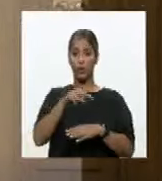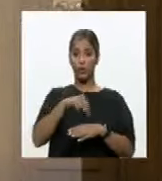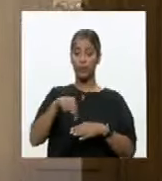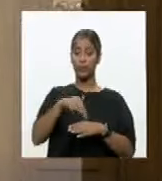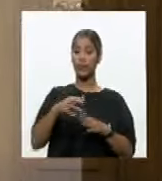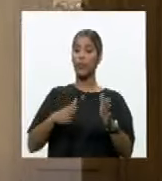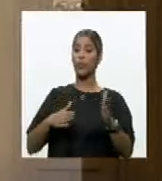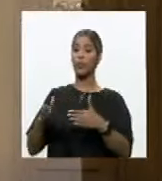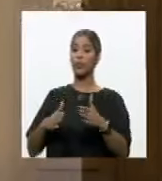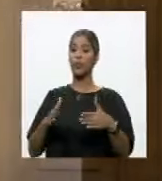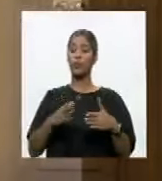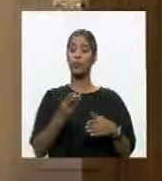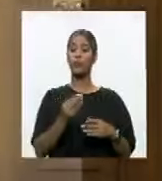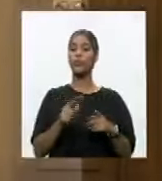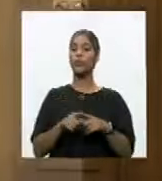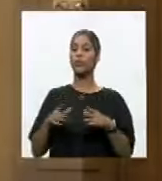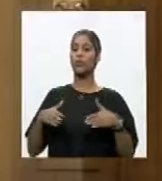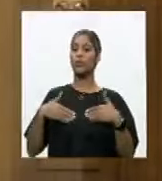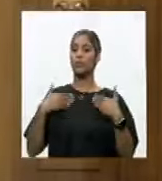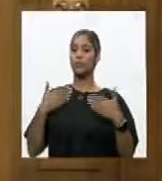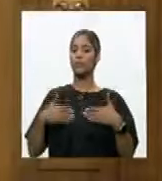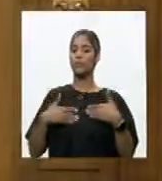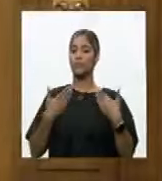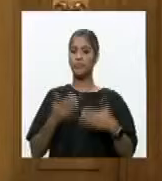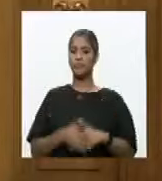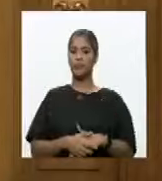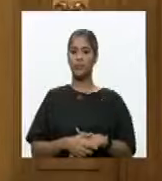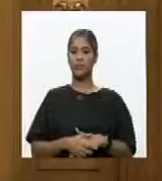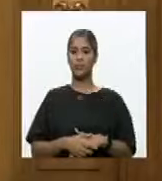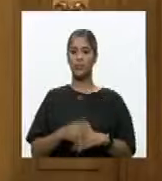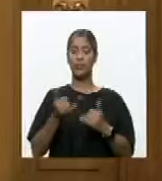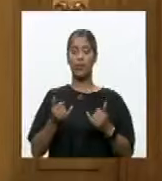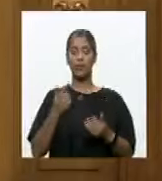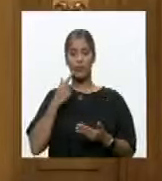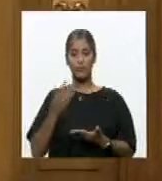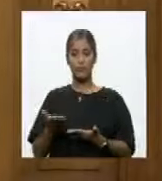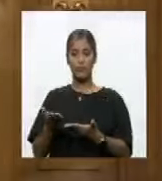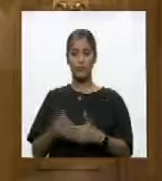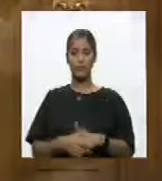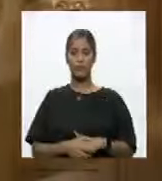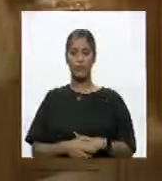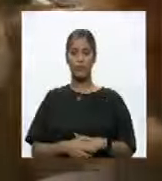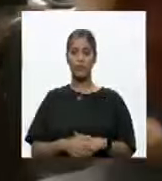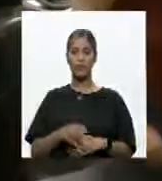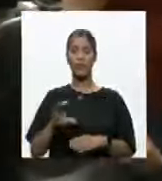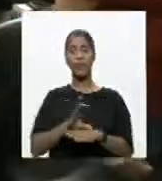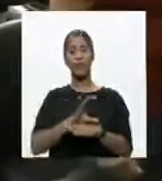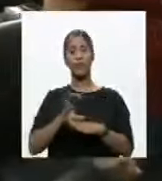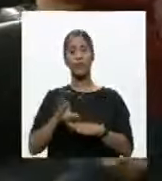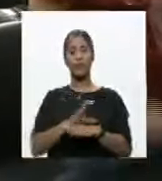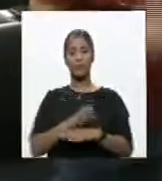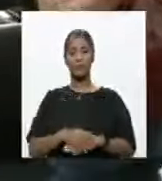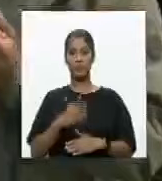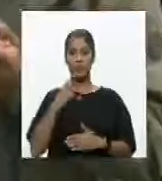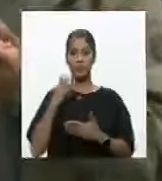los tambores ya resuenan por la vida. ¡Usted ahora, pues! ¡Hey, hey, hey, hombre!